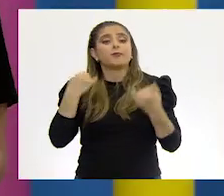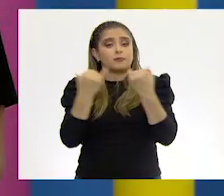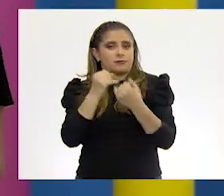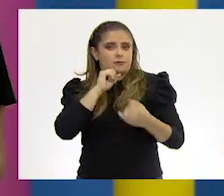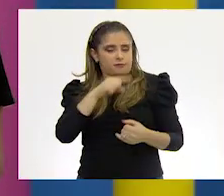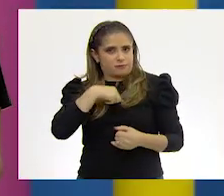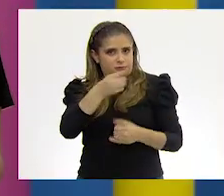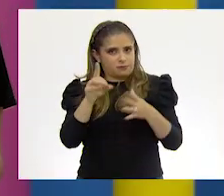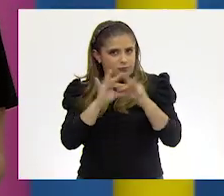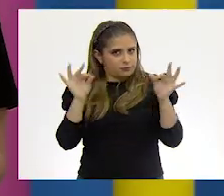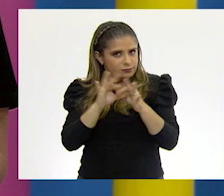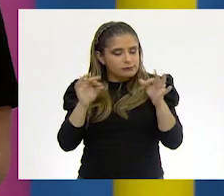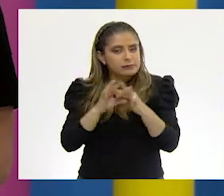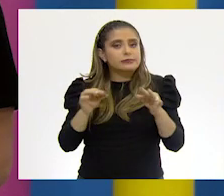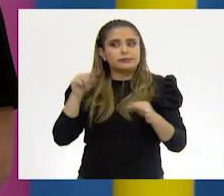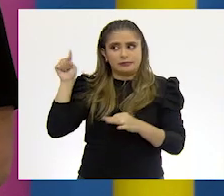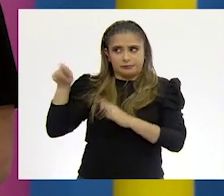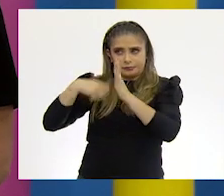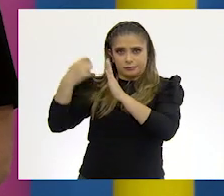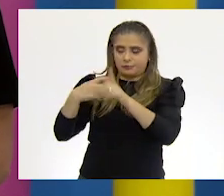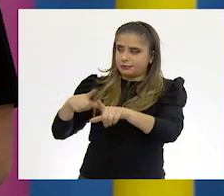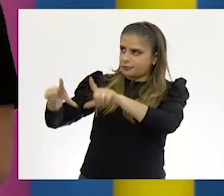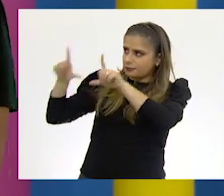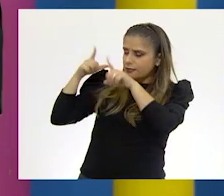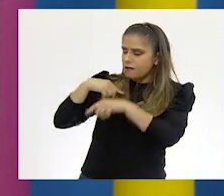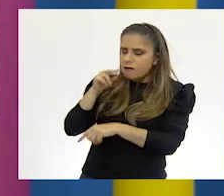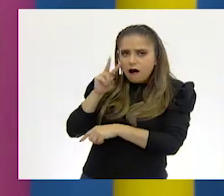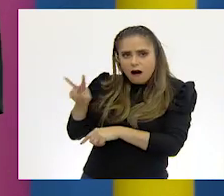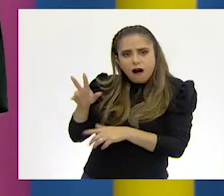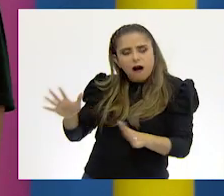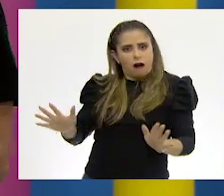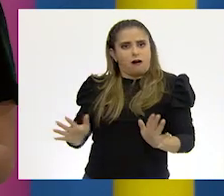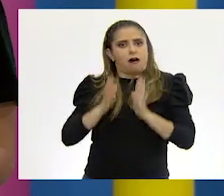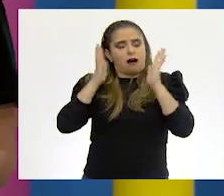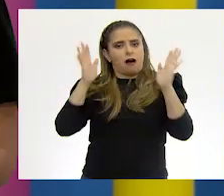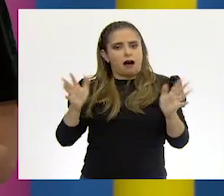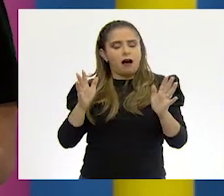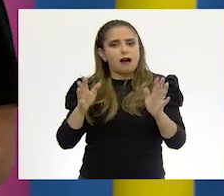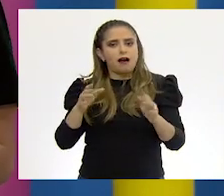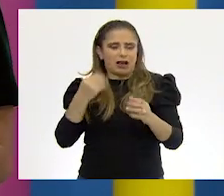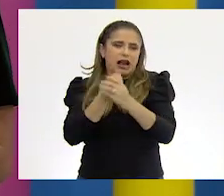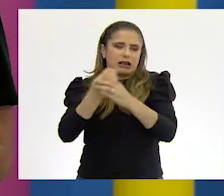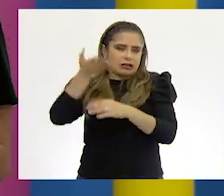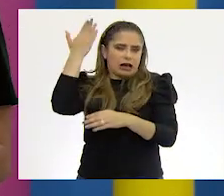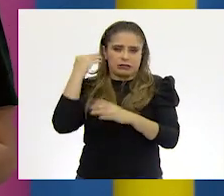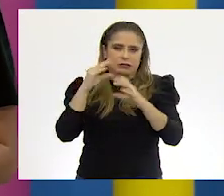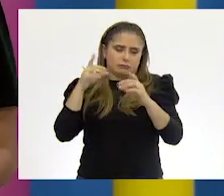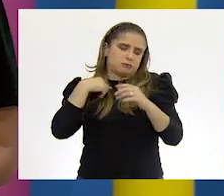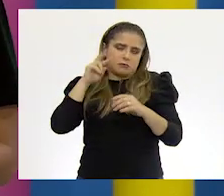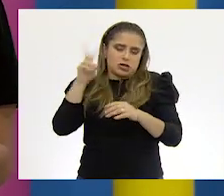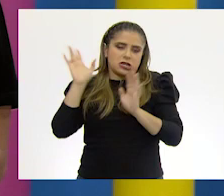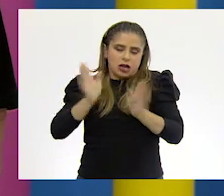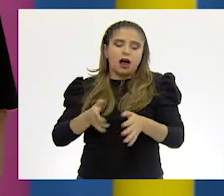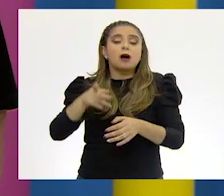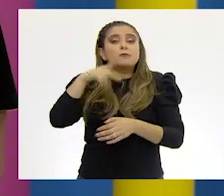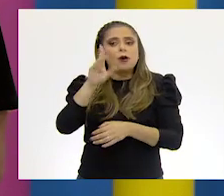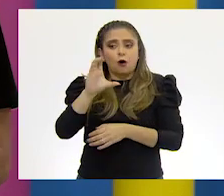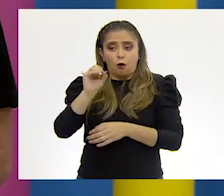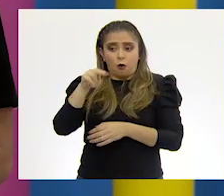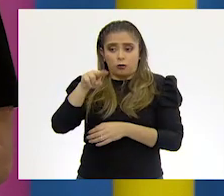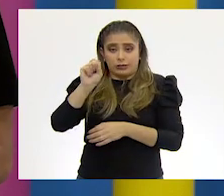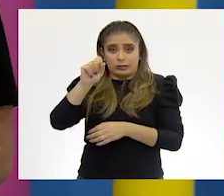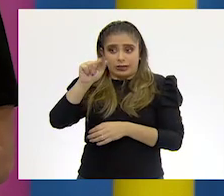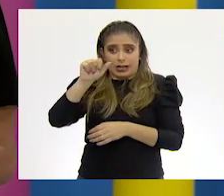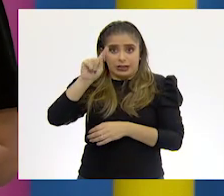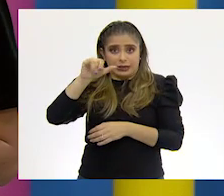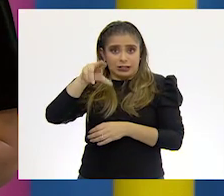lo que acabamos de ver en este video, me llamó mucho la atención desde la sesión anterior que el emperador Constantino fue el primero en